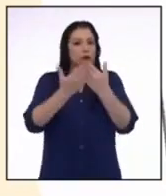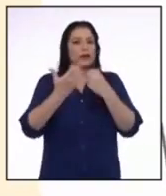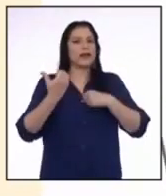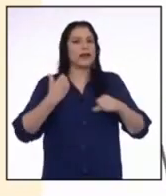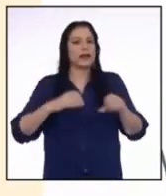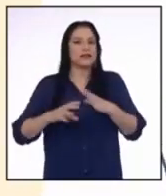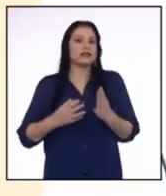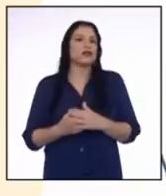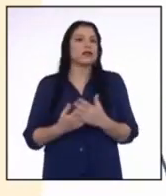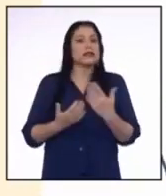mitigación en el hogar.